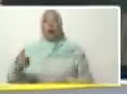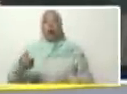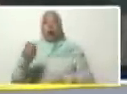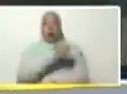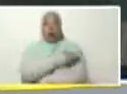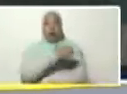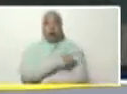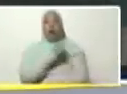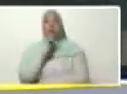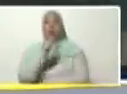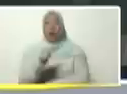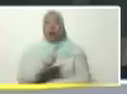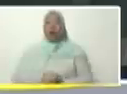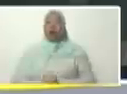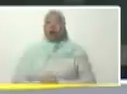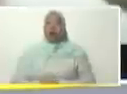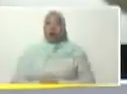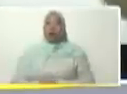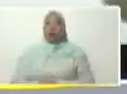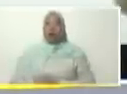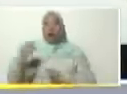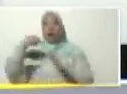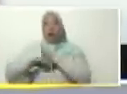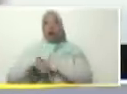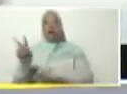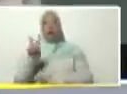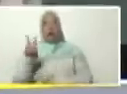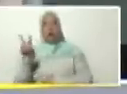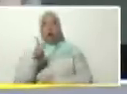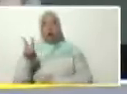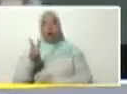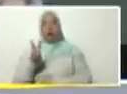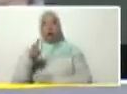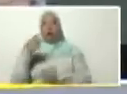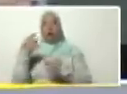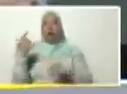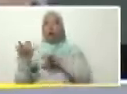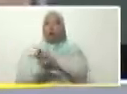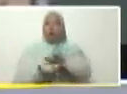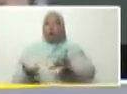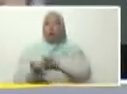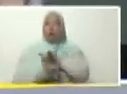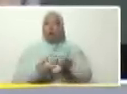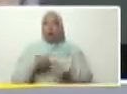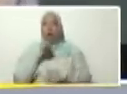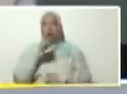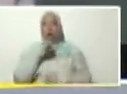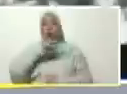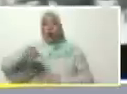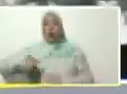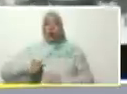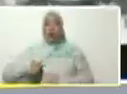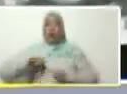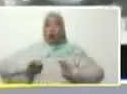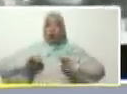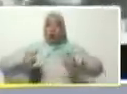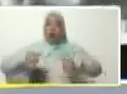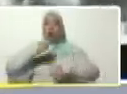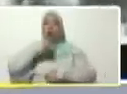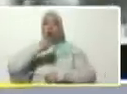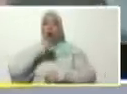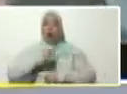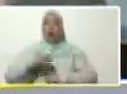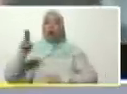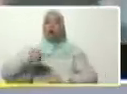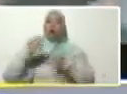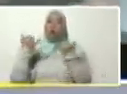derecha extremista, metían a Venezuela en una encrucijada que parecía que no había salida, en